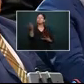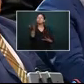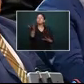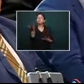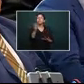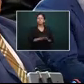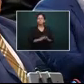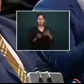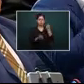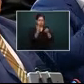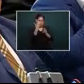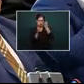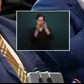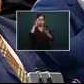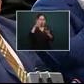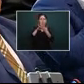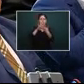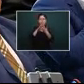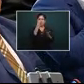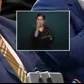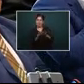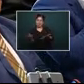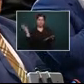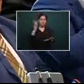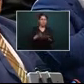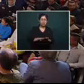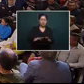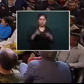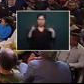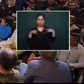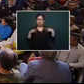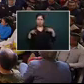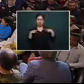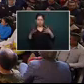que en algunas tienen el doble de